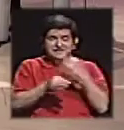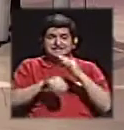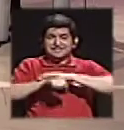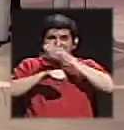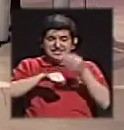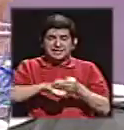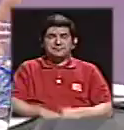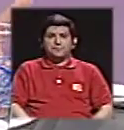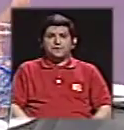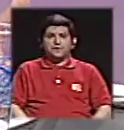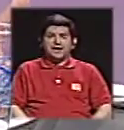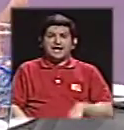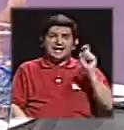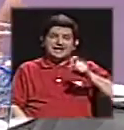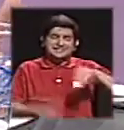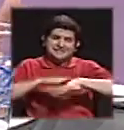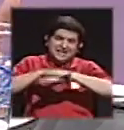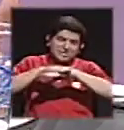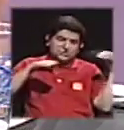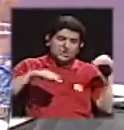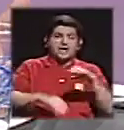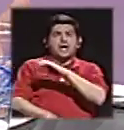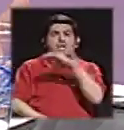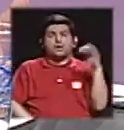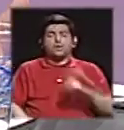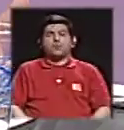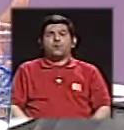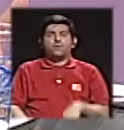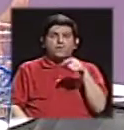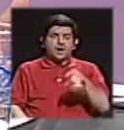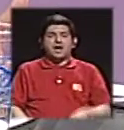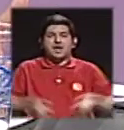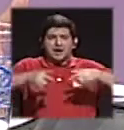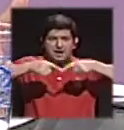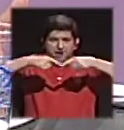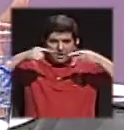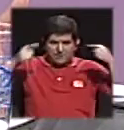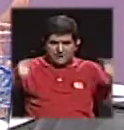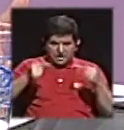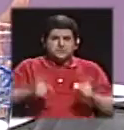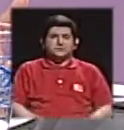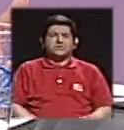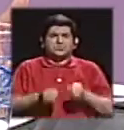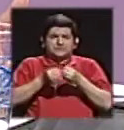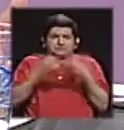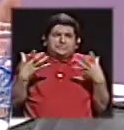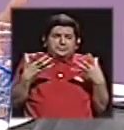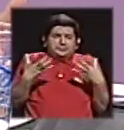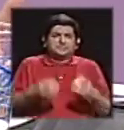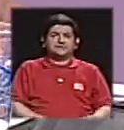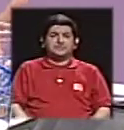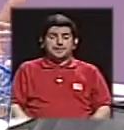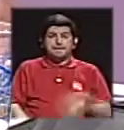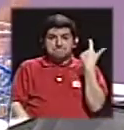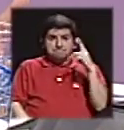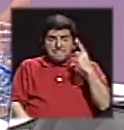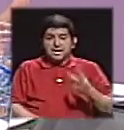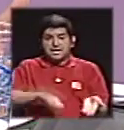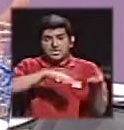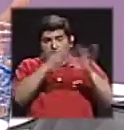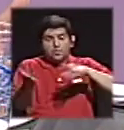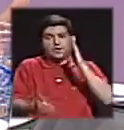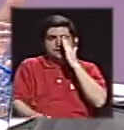es o intervenir para sacarlo o que se estalle la trompa de Falopio donde se alojó el embarazo con el riesgo de muerte